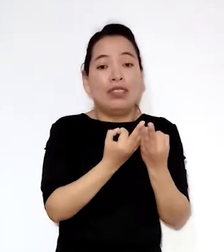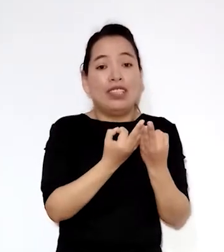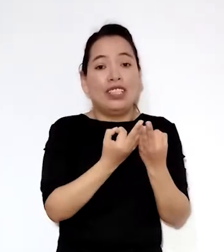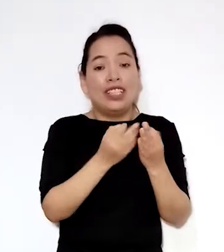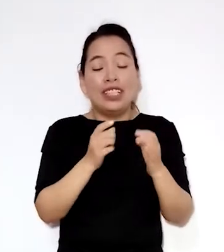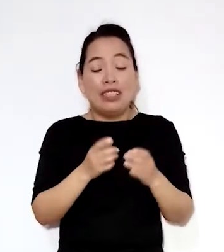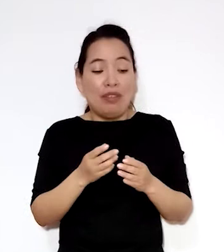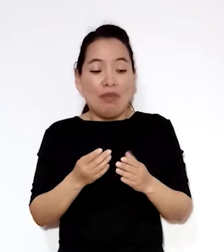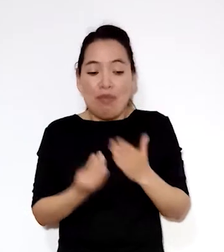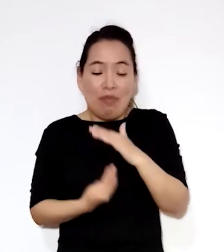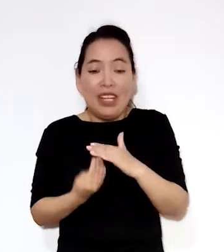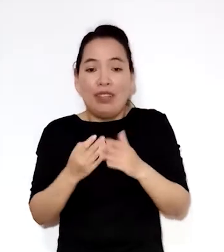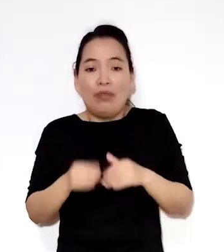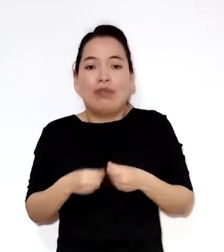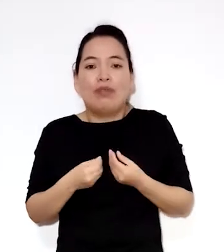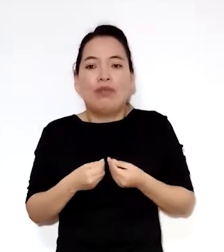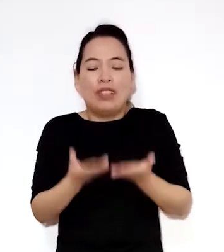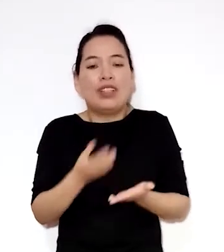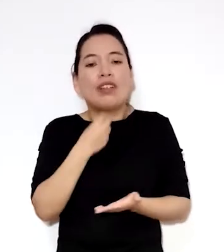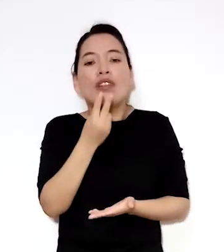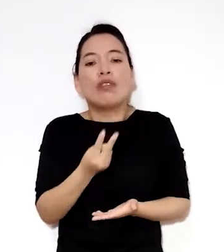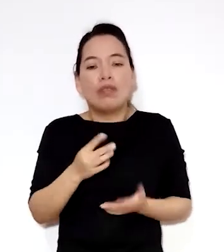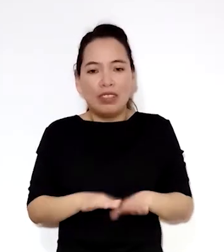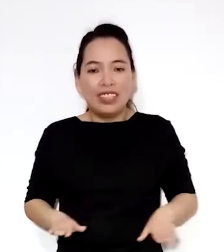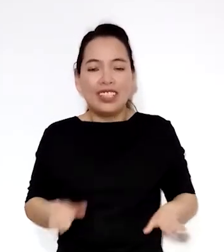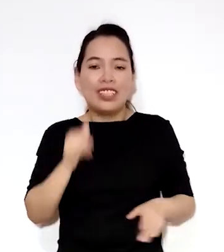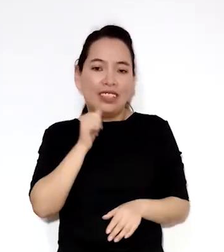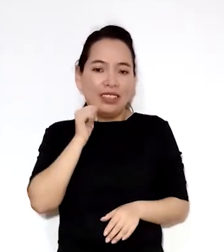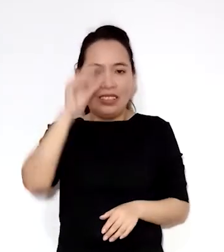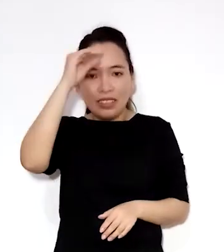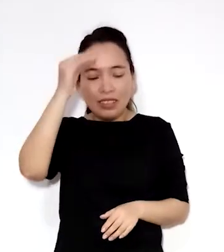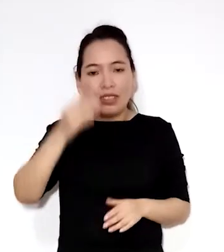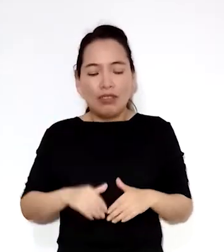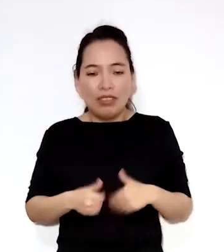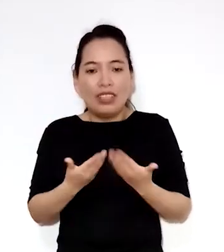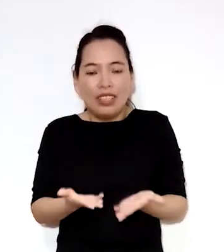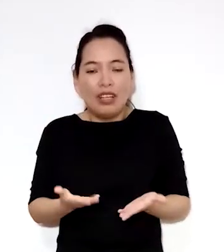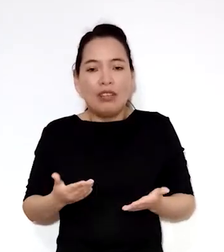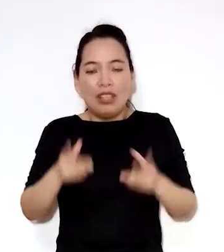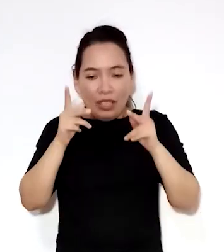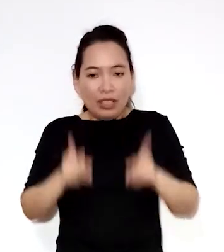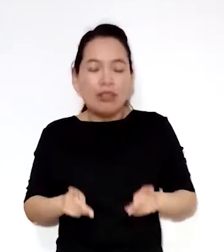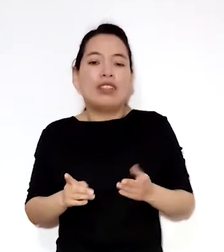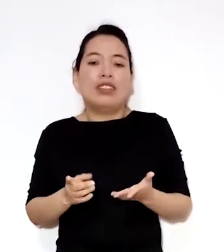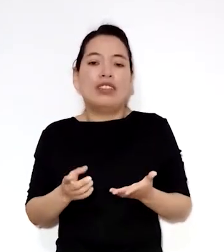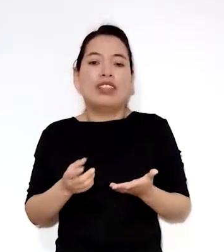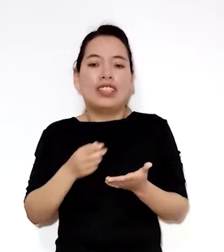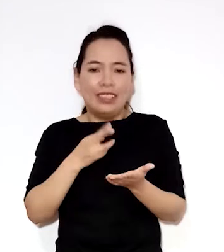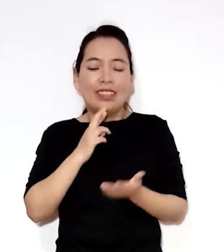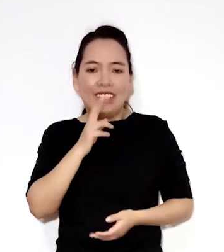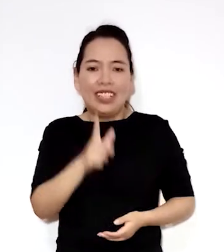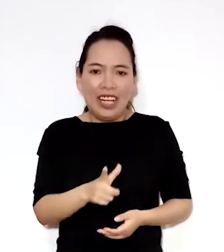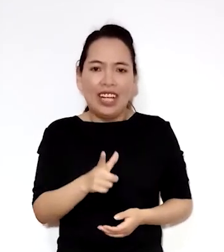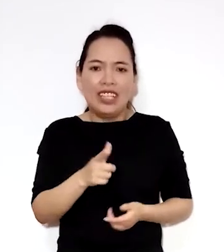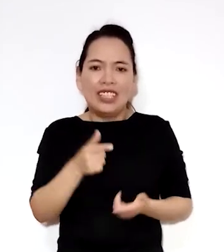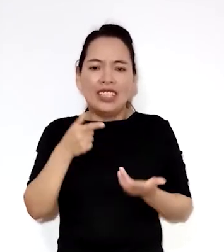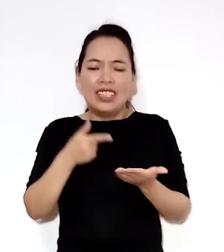a los niños y a las niñas. Cómo damos voz a las personas que realmente están implicadas en el proceso.